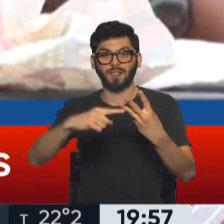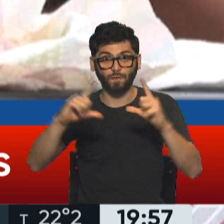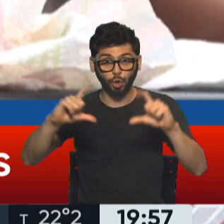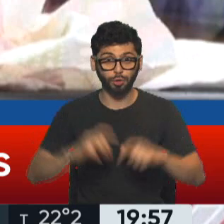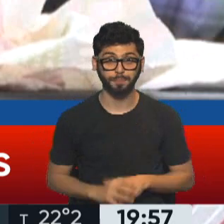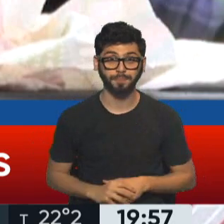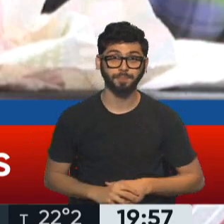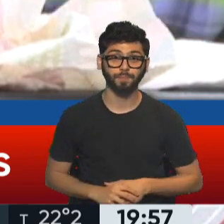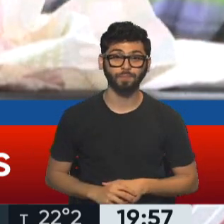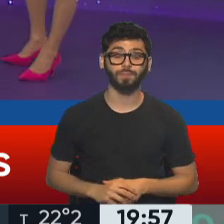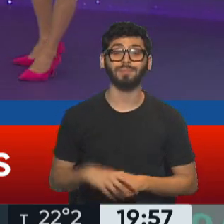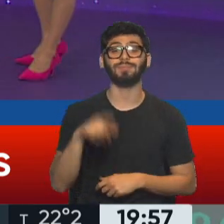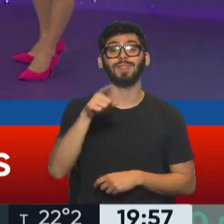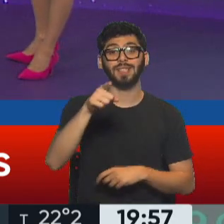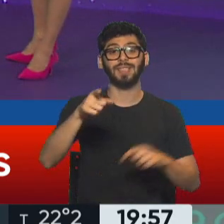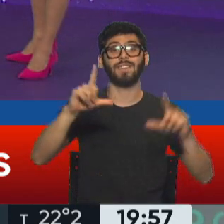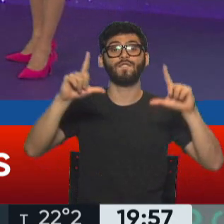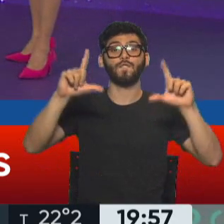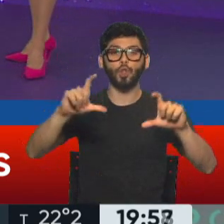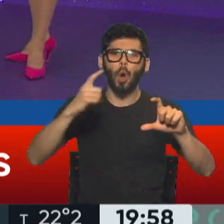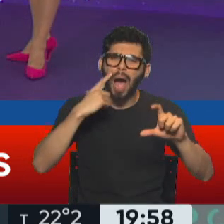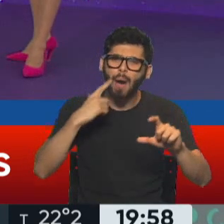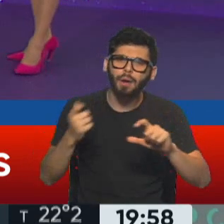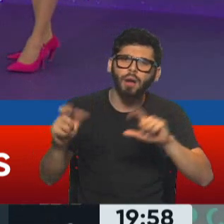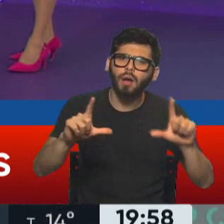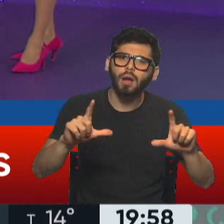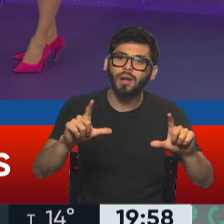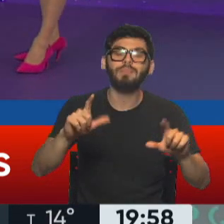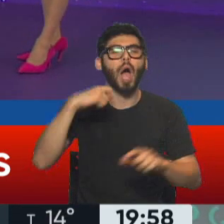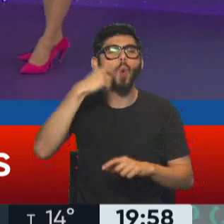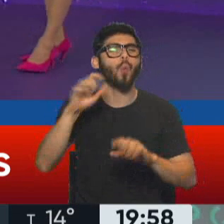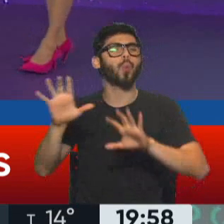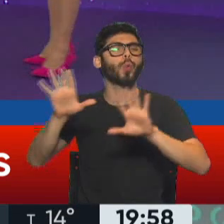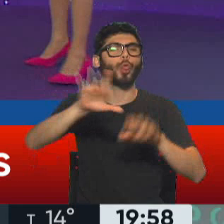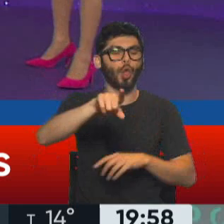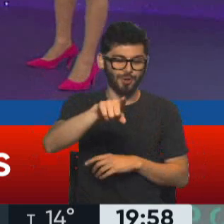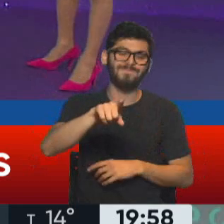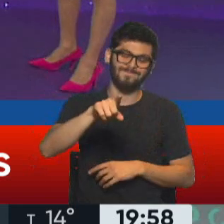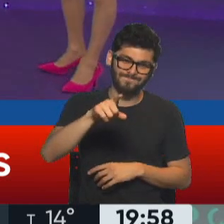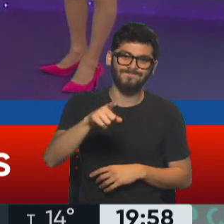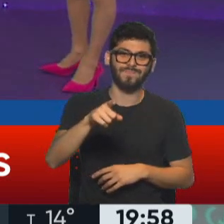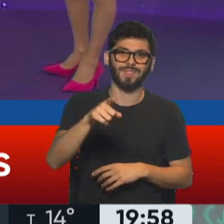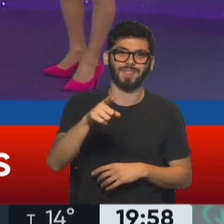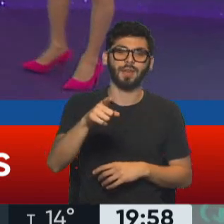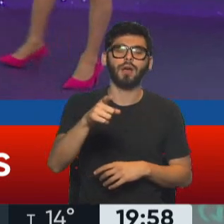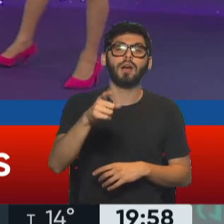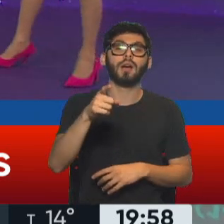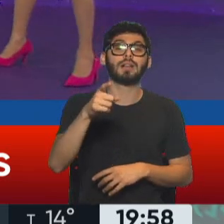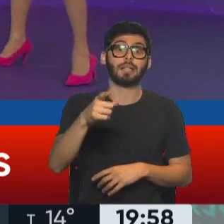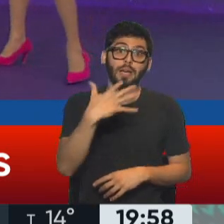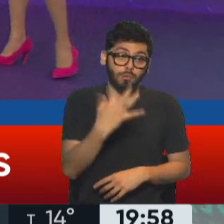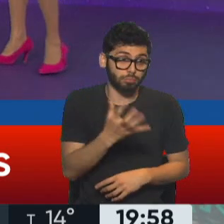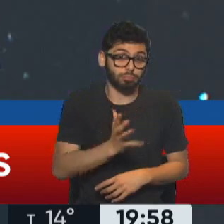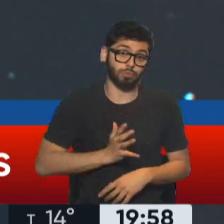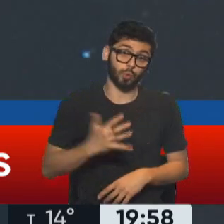En este caso, una imagen. Sí, estamos viendo ahí algunos videos también. Sí. Ayelén, que acompañamos con el relato. Impacta realmente